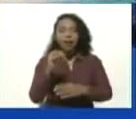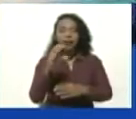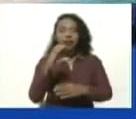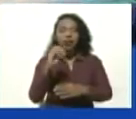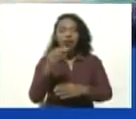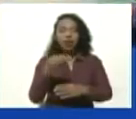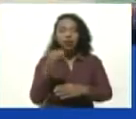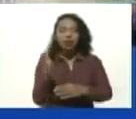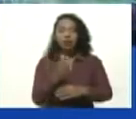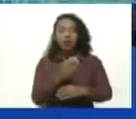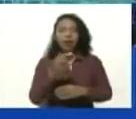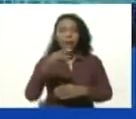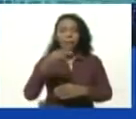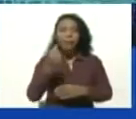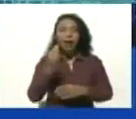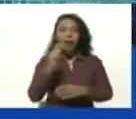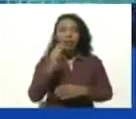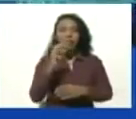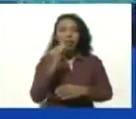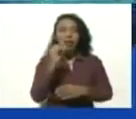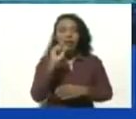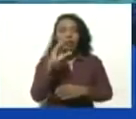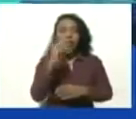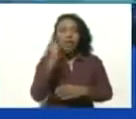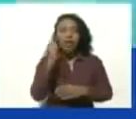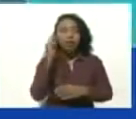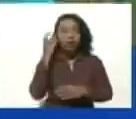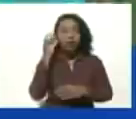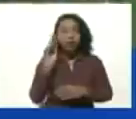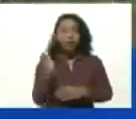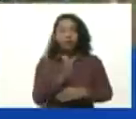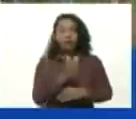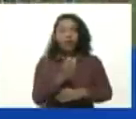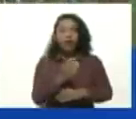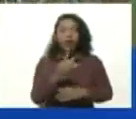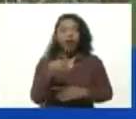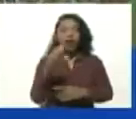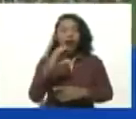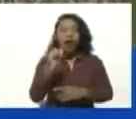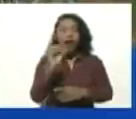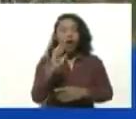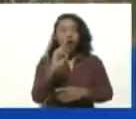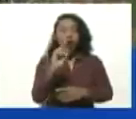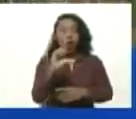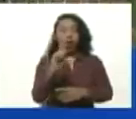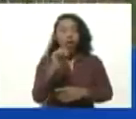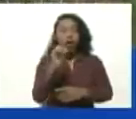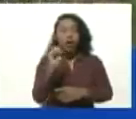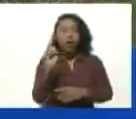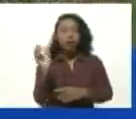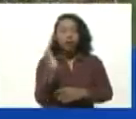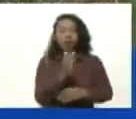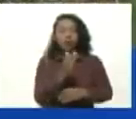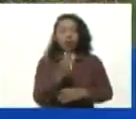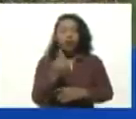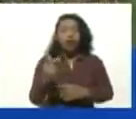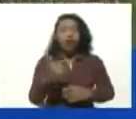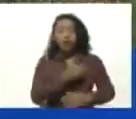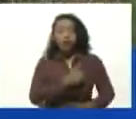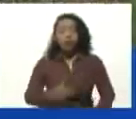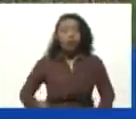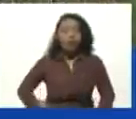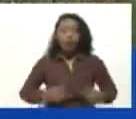Patricia Peña y Carolina Singer. Y a su presidente, el corazón